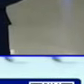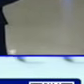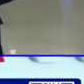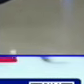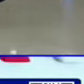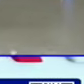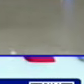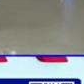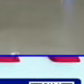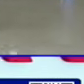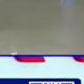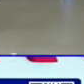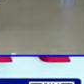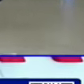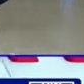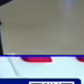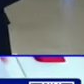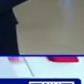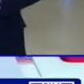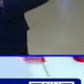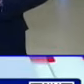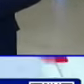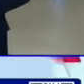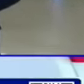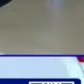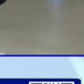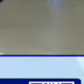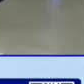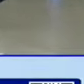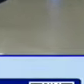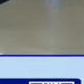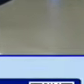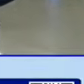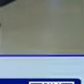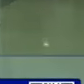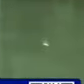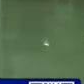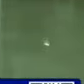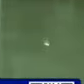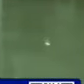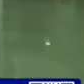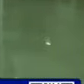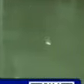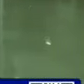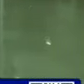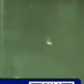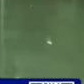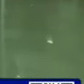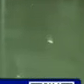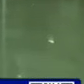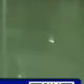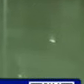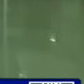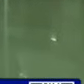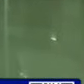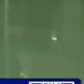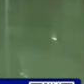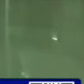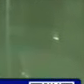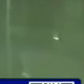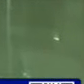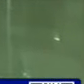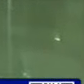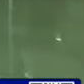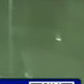que ya salió de la Comisión de Constitución, Raquel. Muy bien, Cristian, te agradecemos por este contacto. Cualquier novedad, sabes que hay prioridad contigo